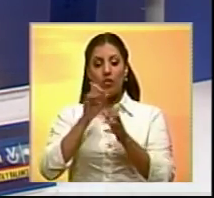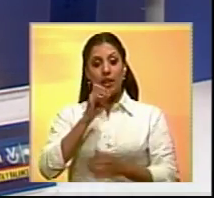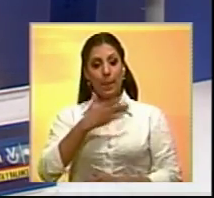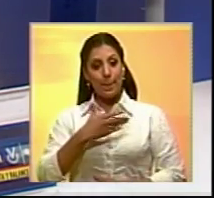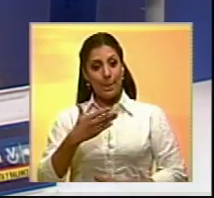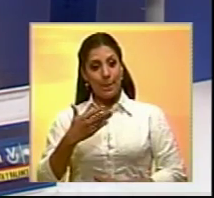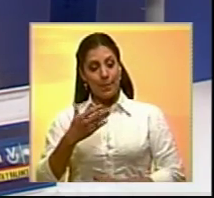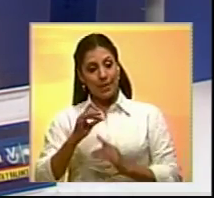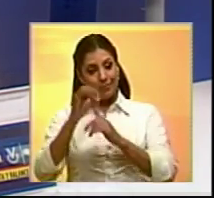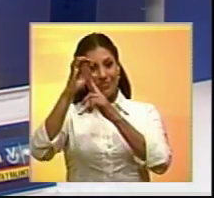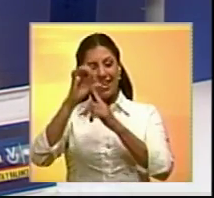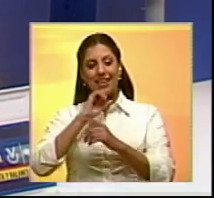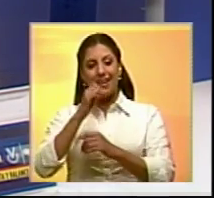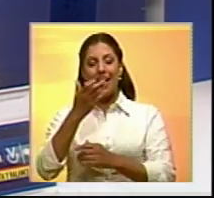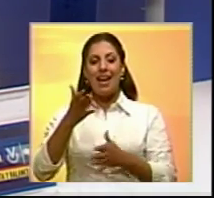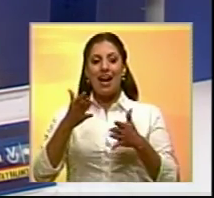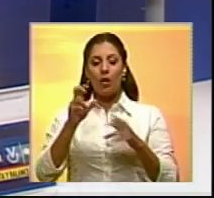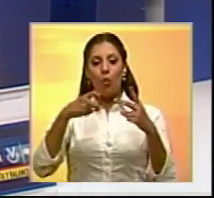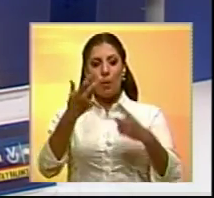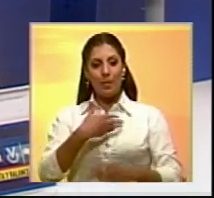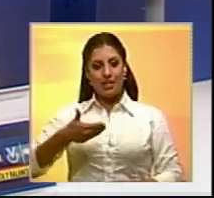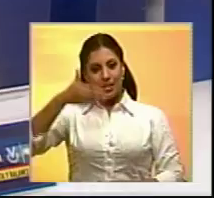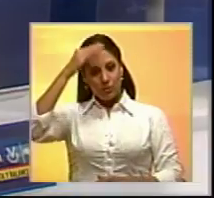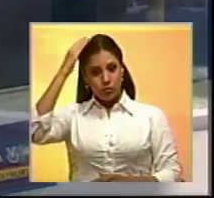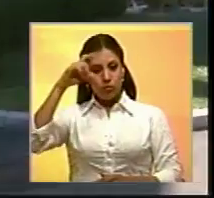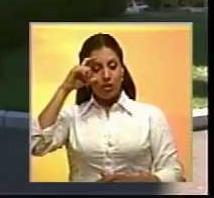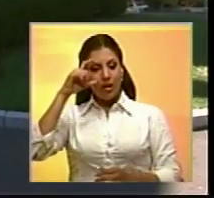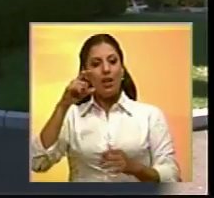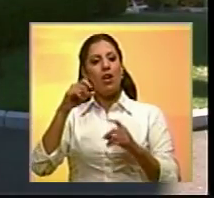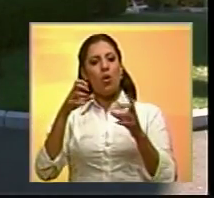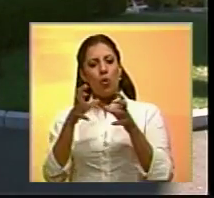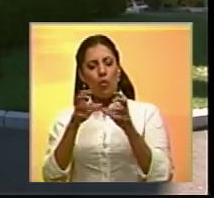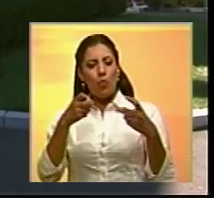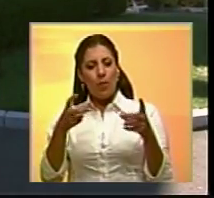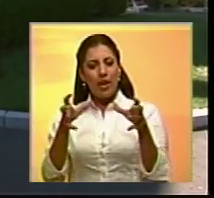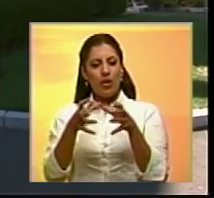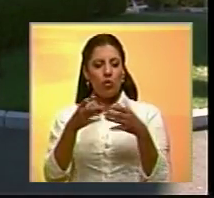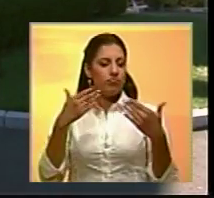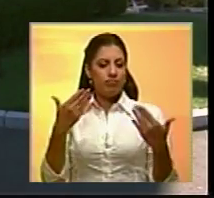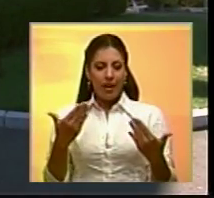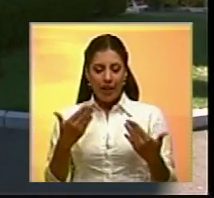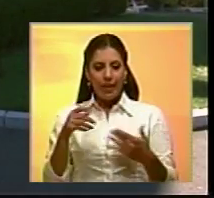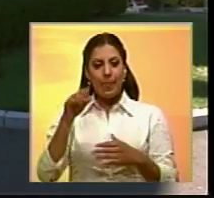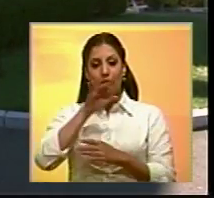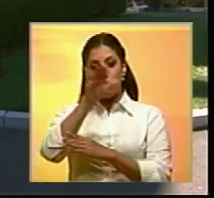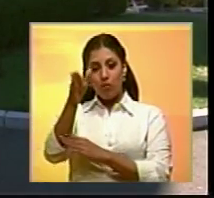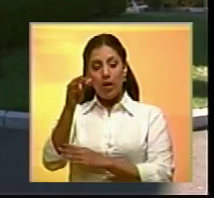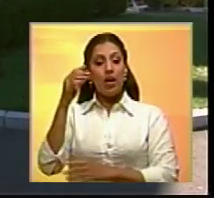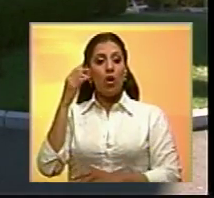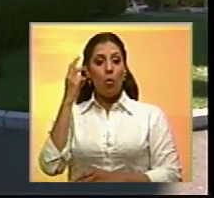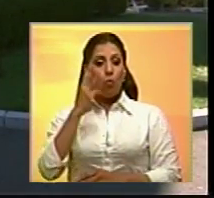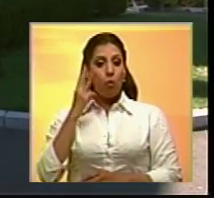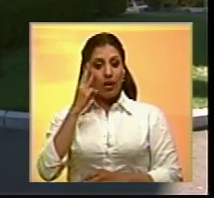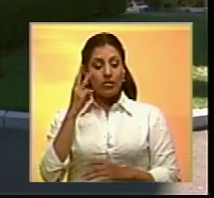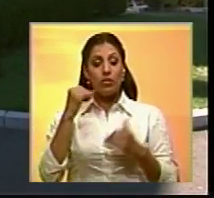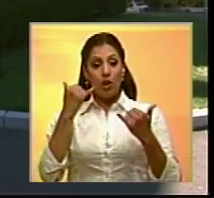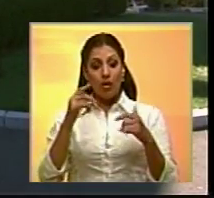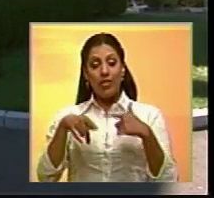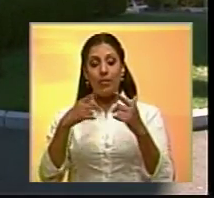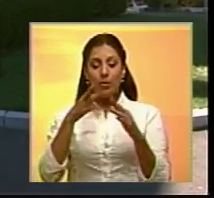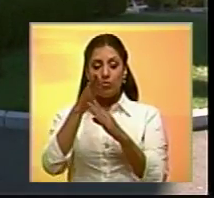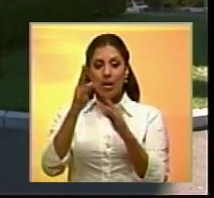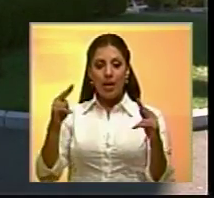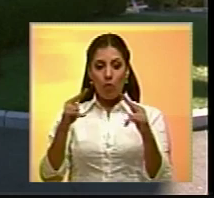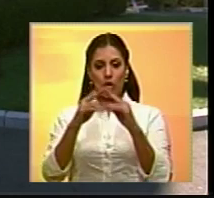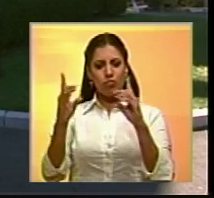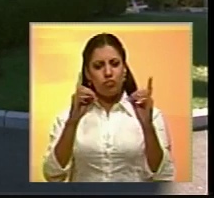mandatario electo Donald Trump en la oficina oval de la Casa Blanca. El republicano ya aterrizó en Washington y se dirigirá al encuentro en el